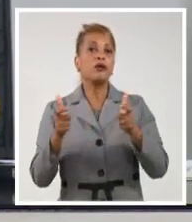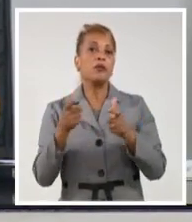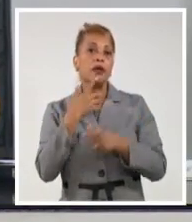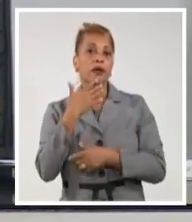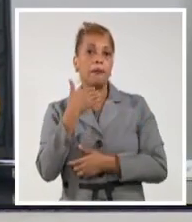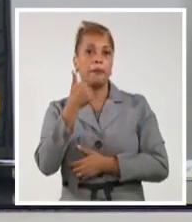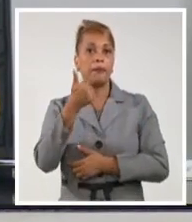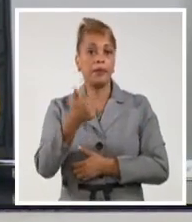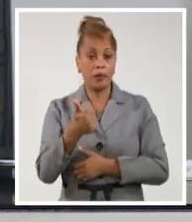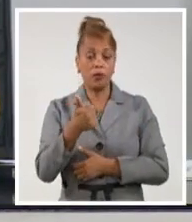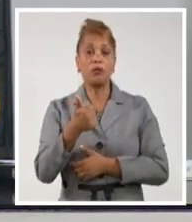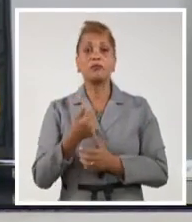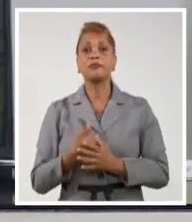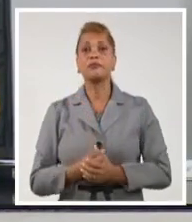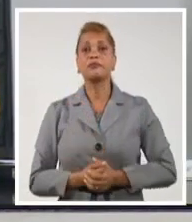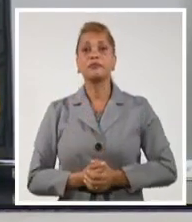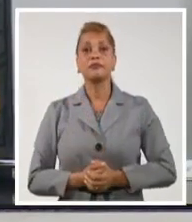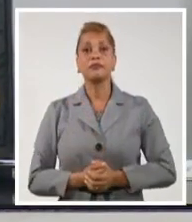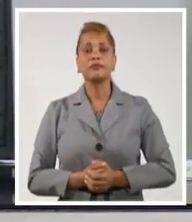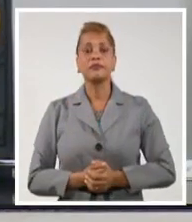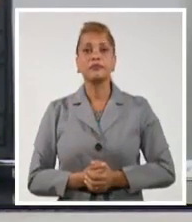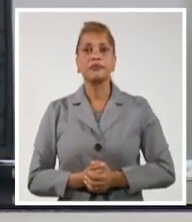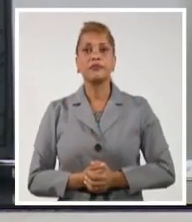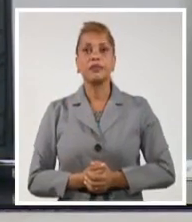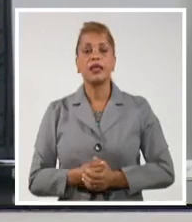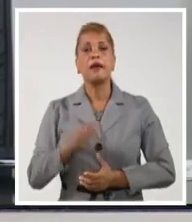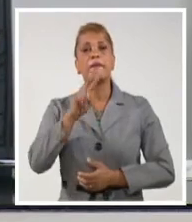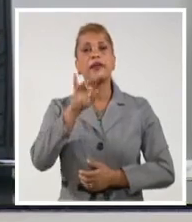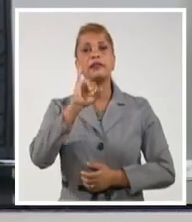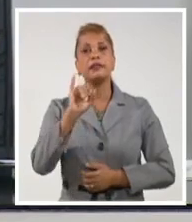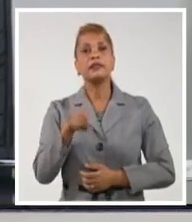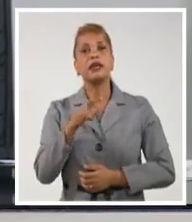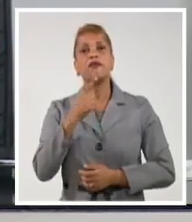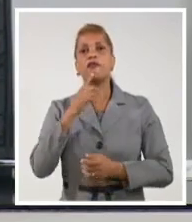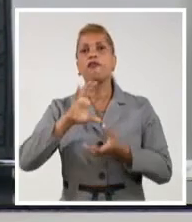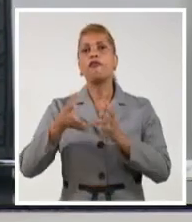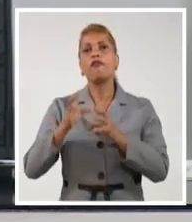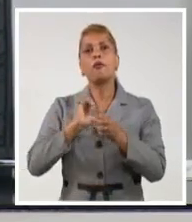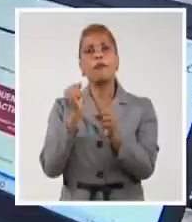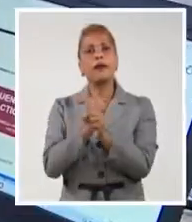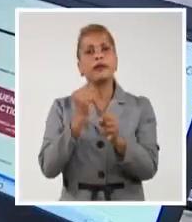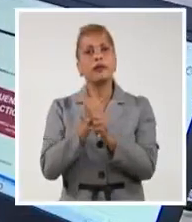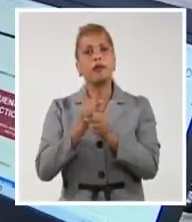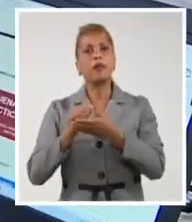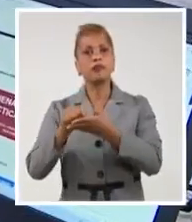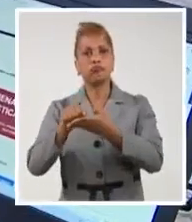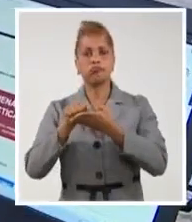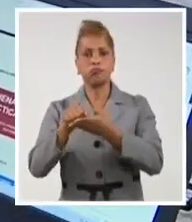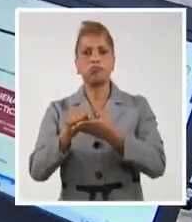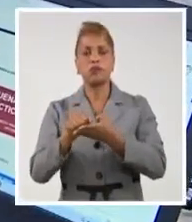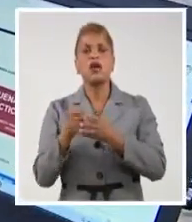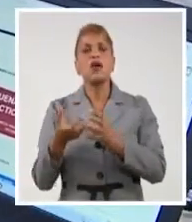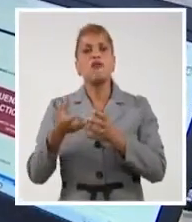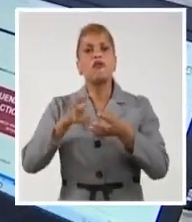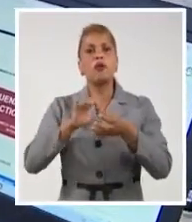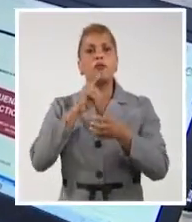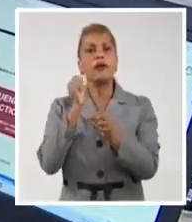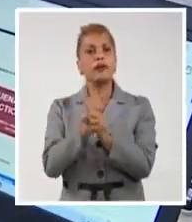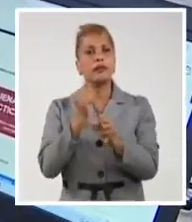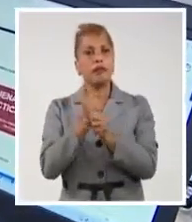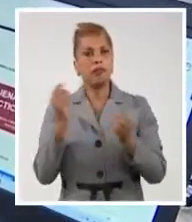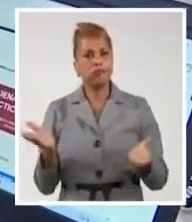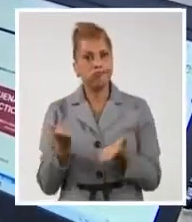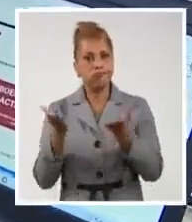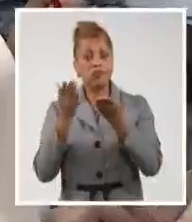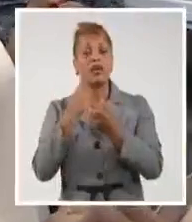bienes y otras 26 formas de gestión estatal para los servicios. Estrategias de desarrollo, un eslabón